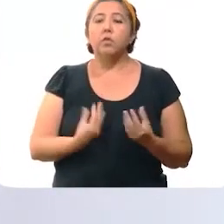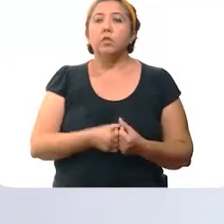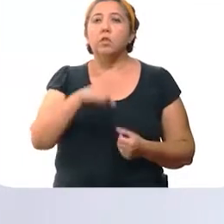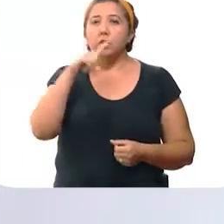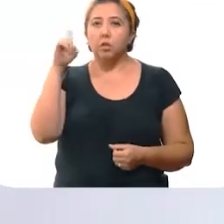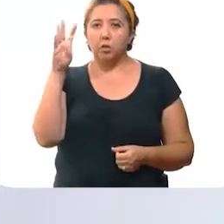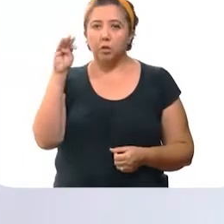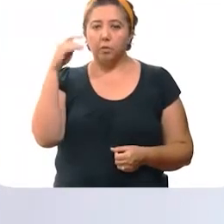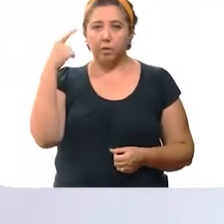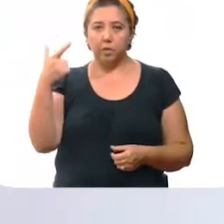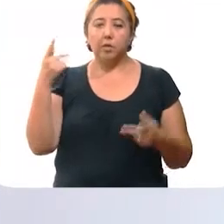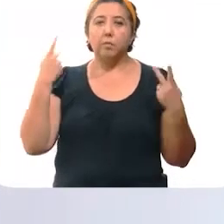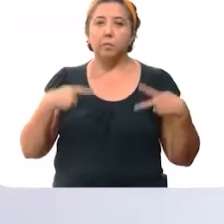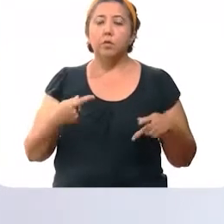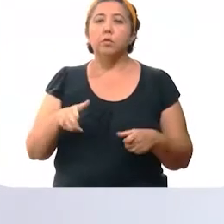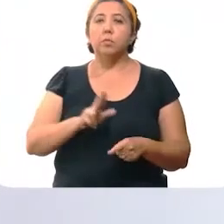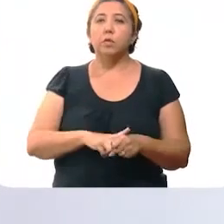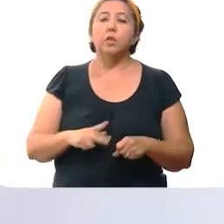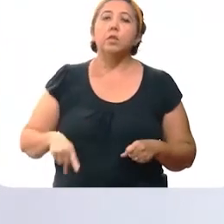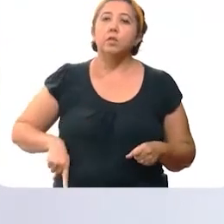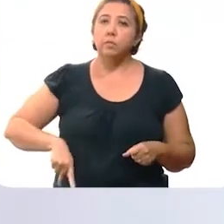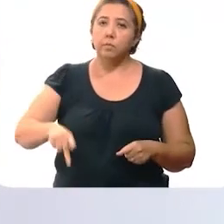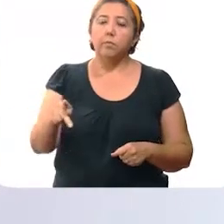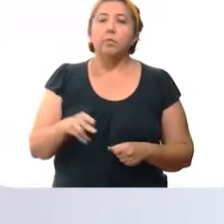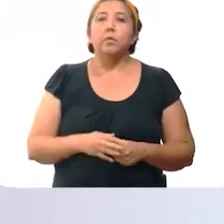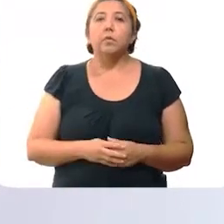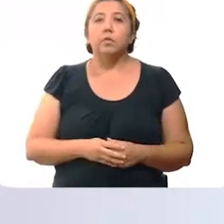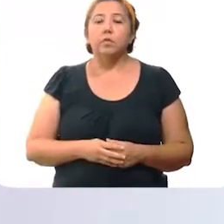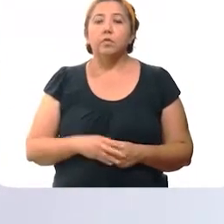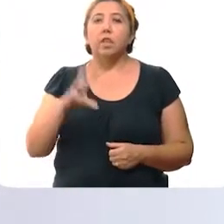tenemos 197 pacientes en hospitales públicos.